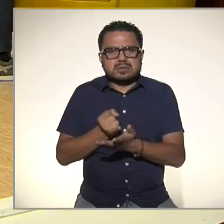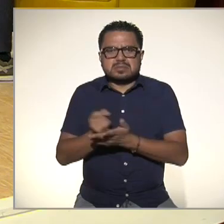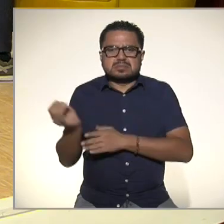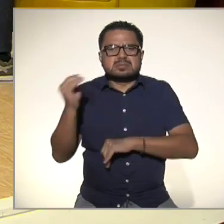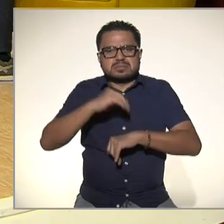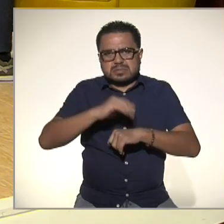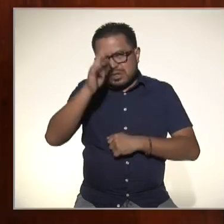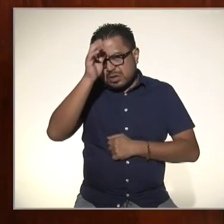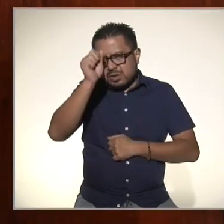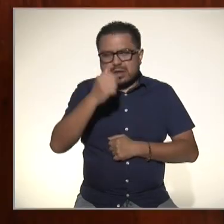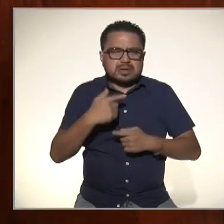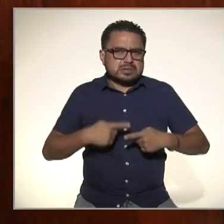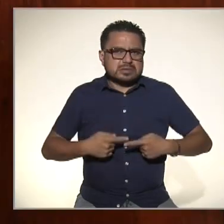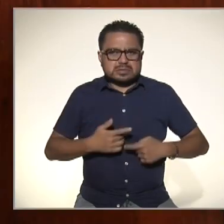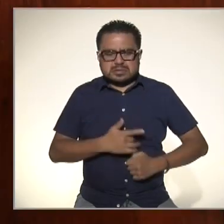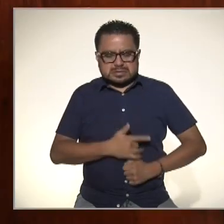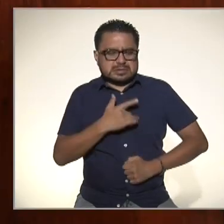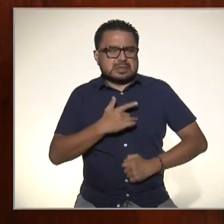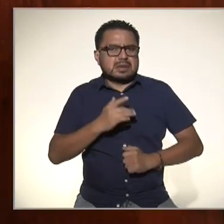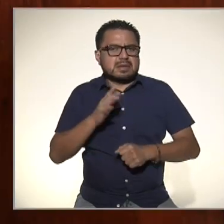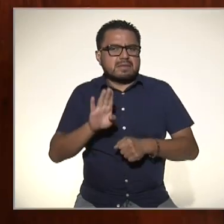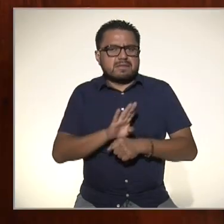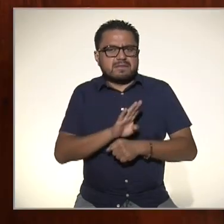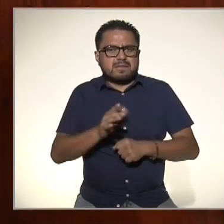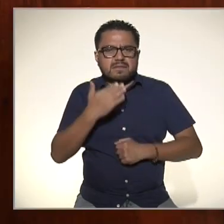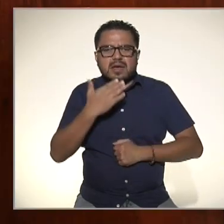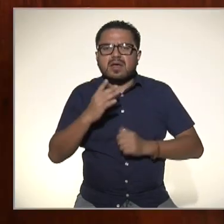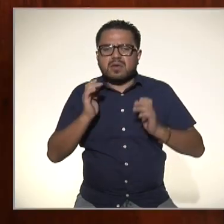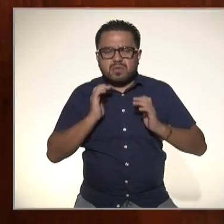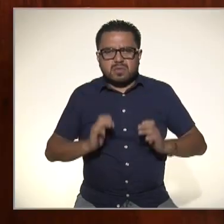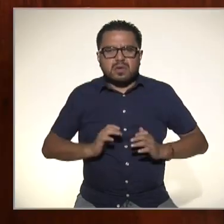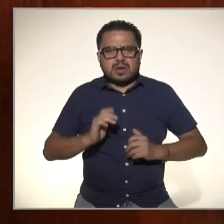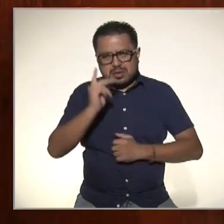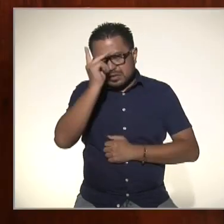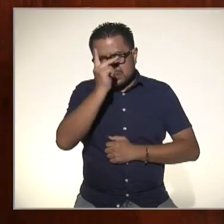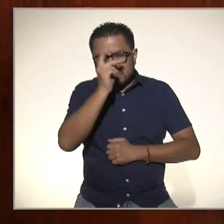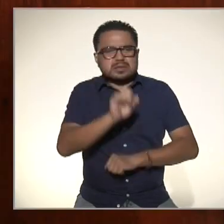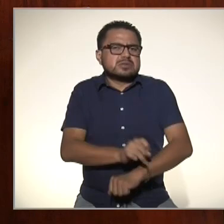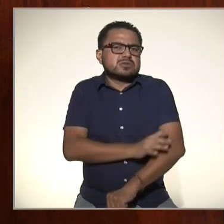un estado de bienestar físico, emocional, social